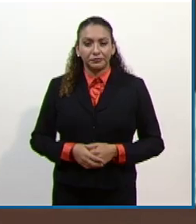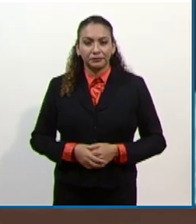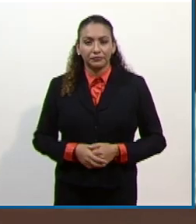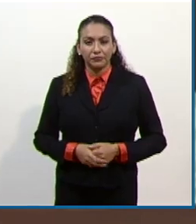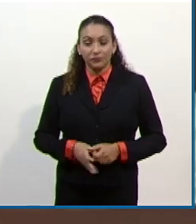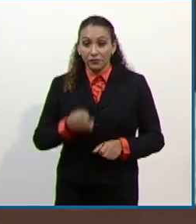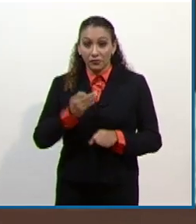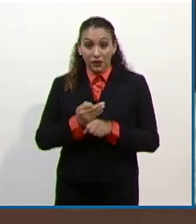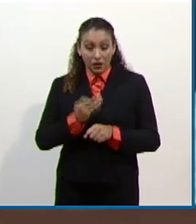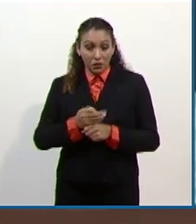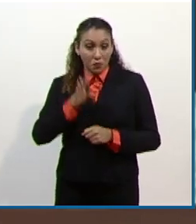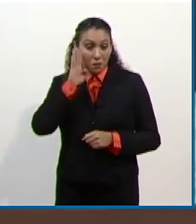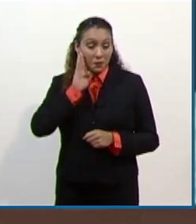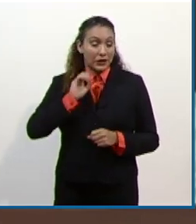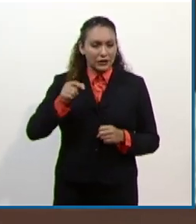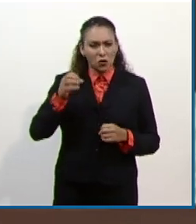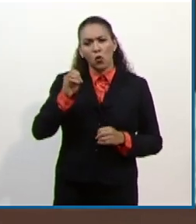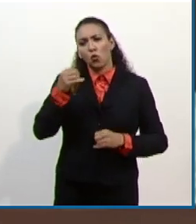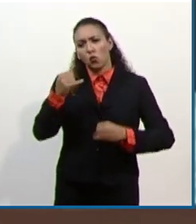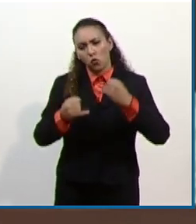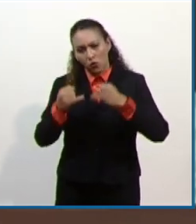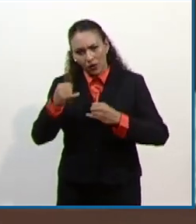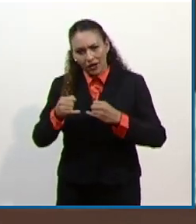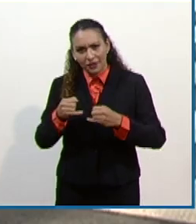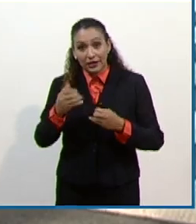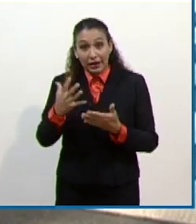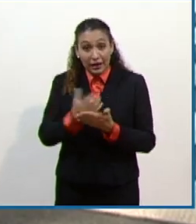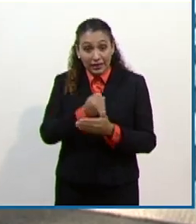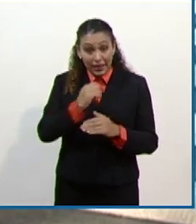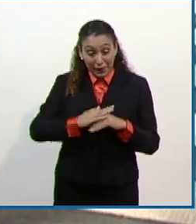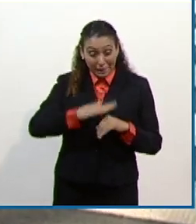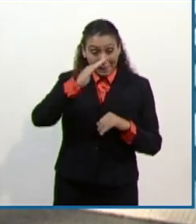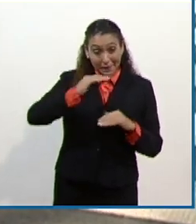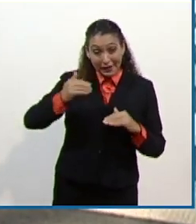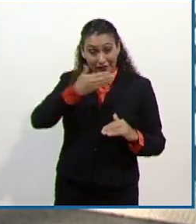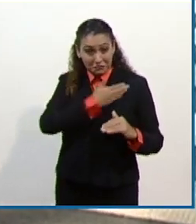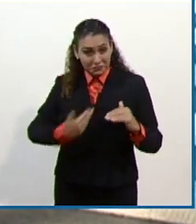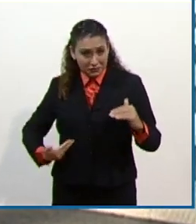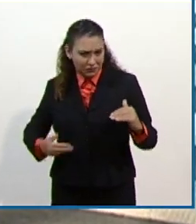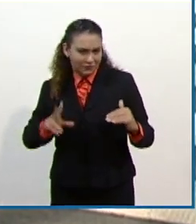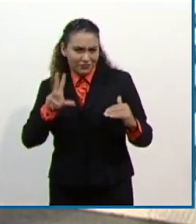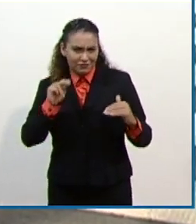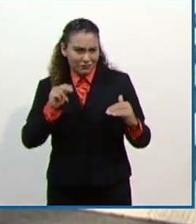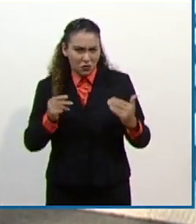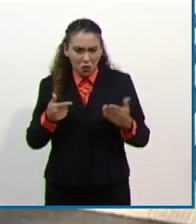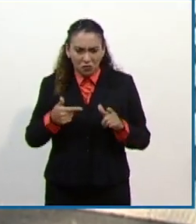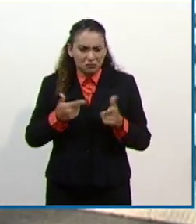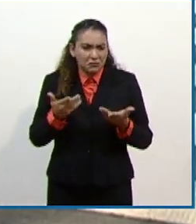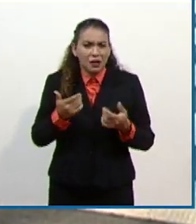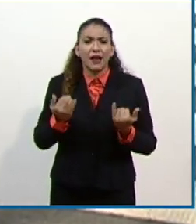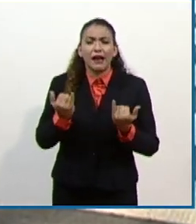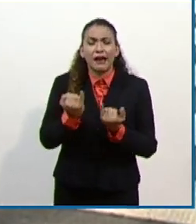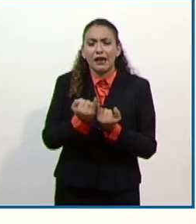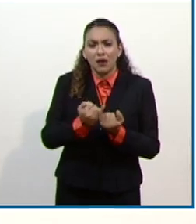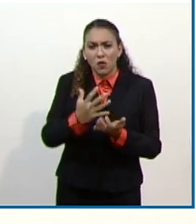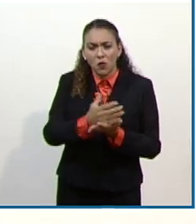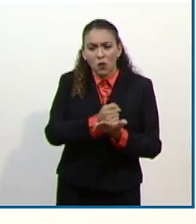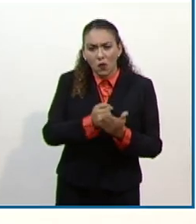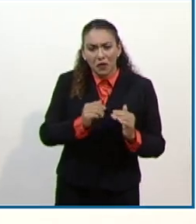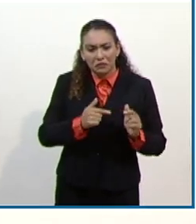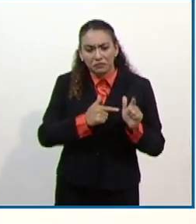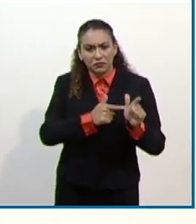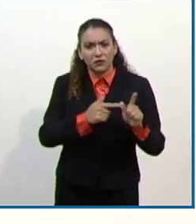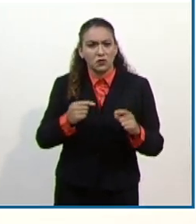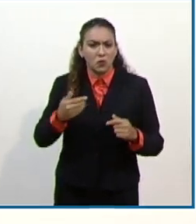ningún magistrado o juez federal gana más que el presidente de la República y defendió la carrera judicial como método para la selección de